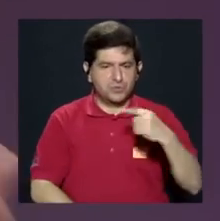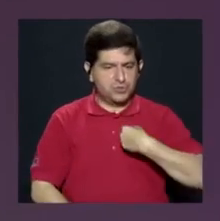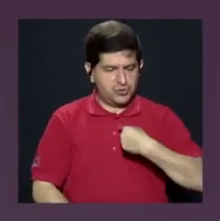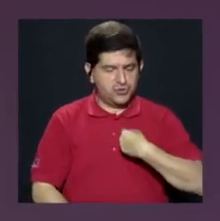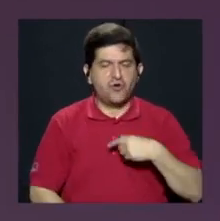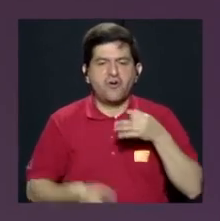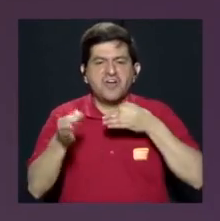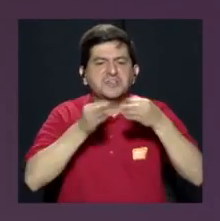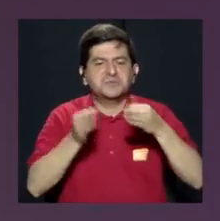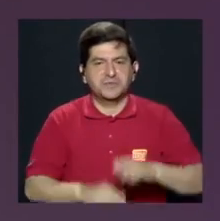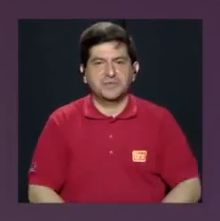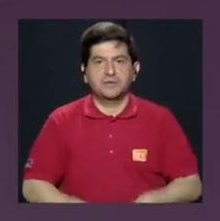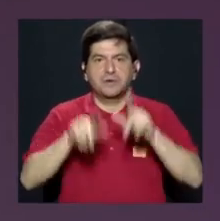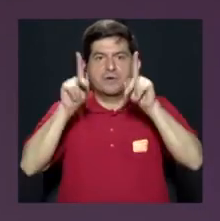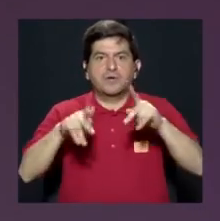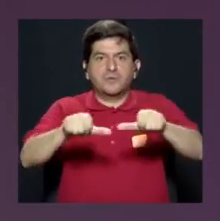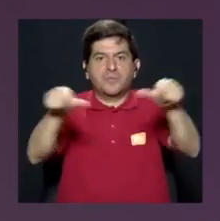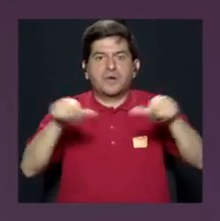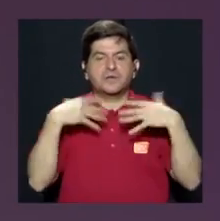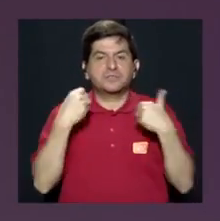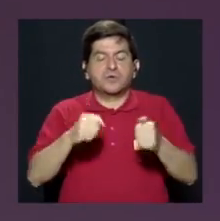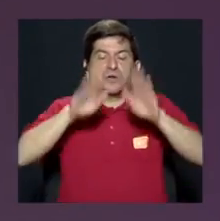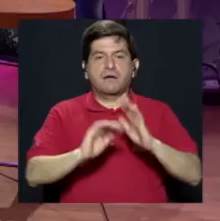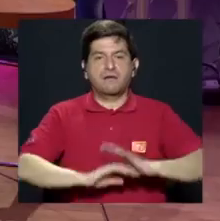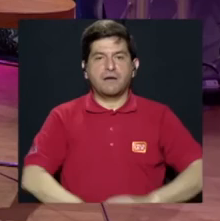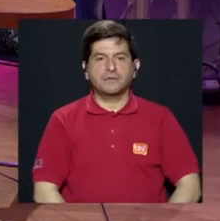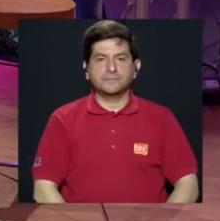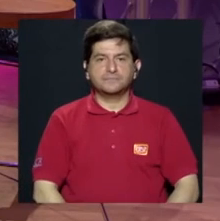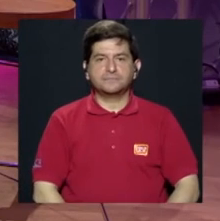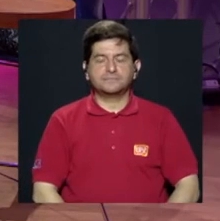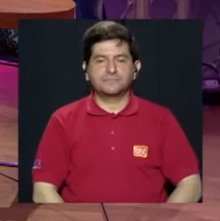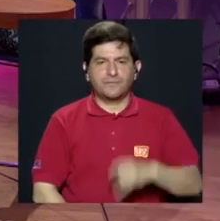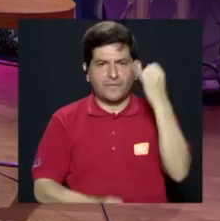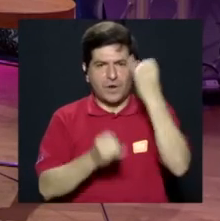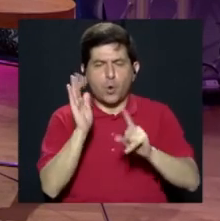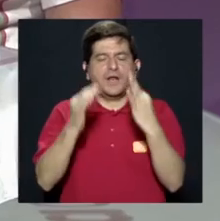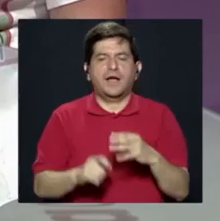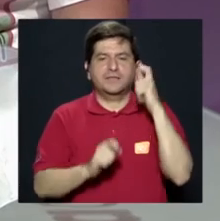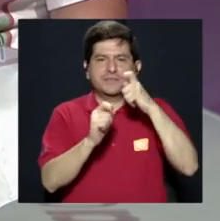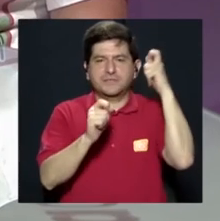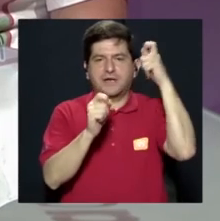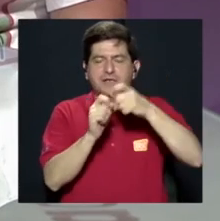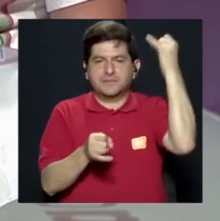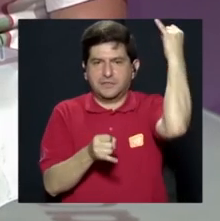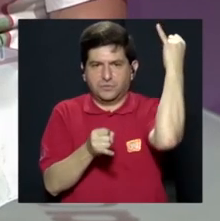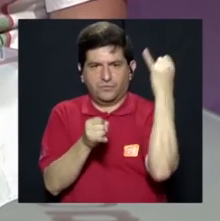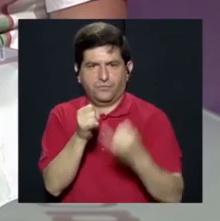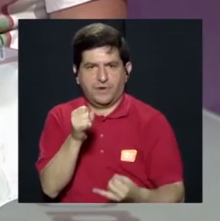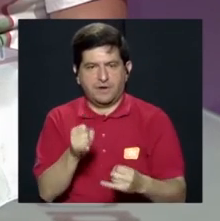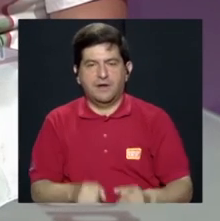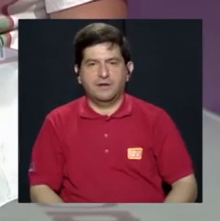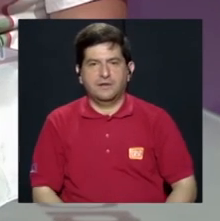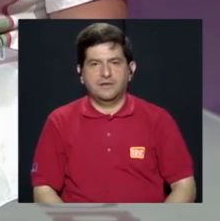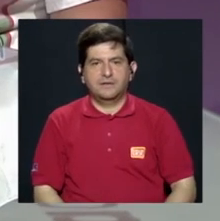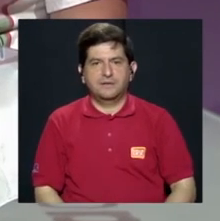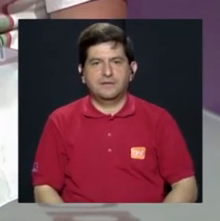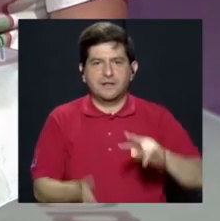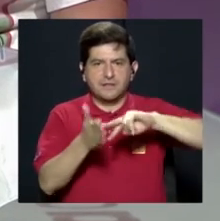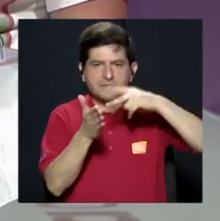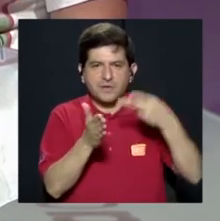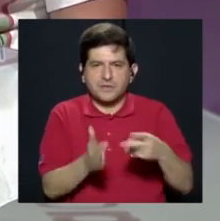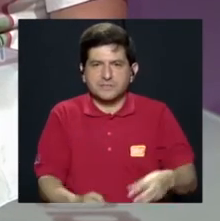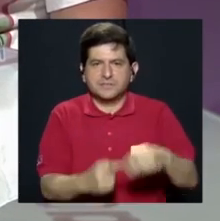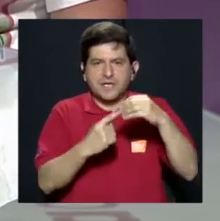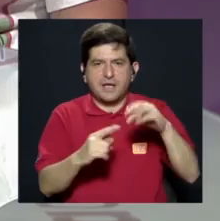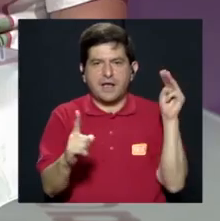instrucción y lo único que espera el personal sanitario es obediencia. Nos queda el último minuto, cerrando la